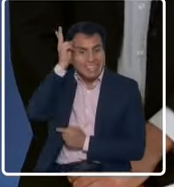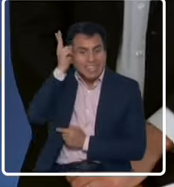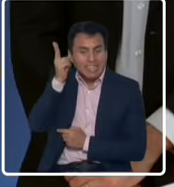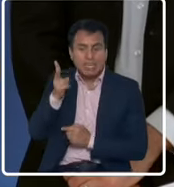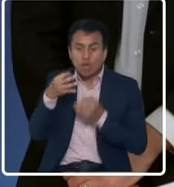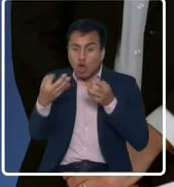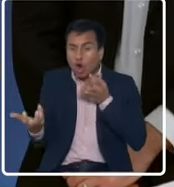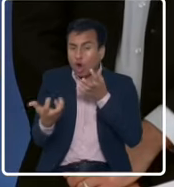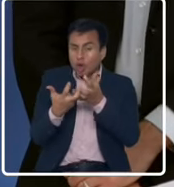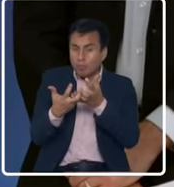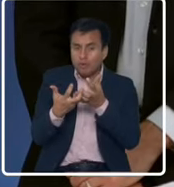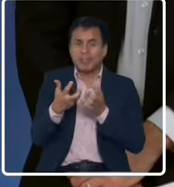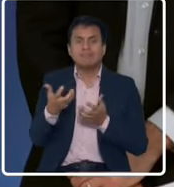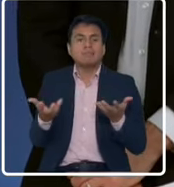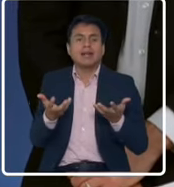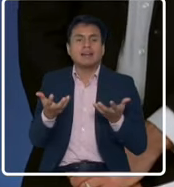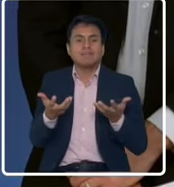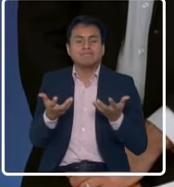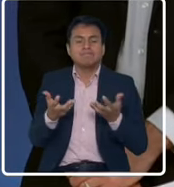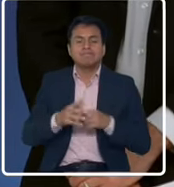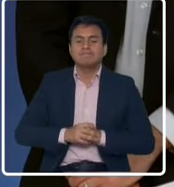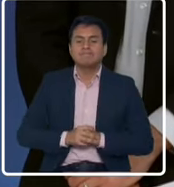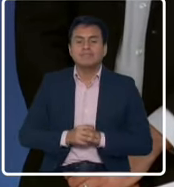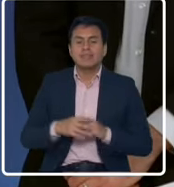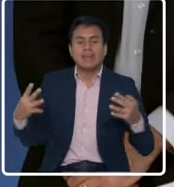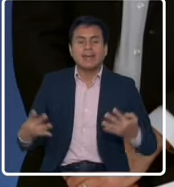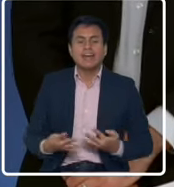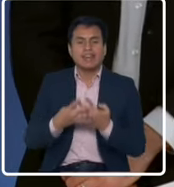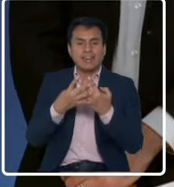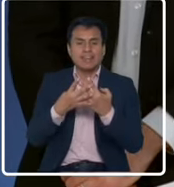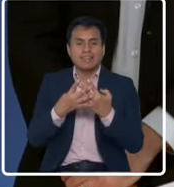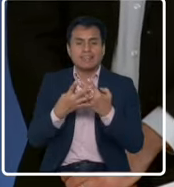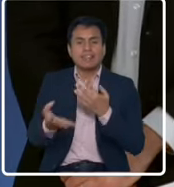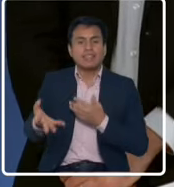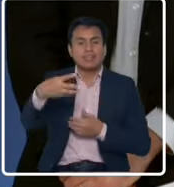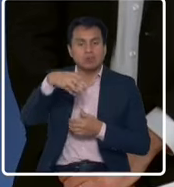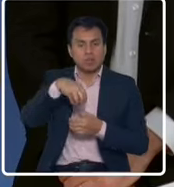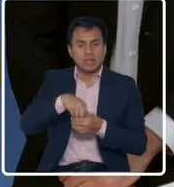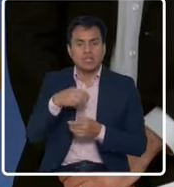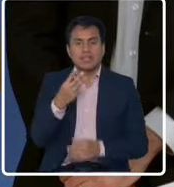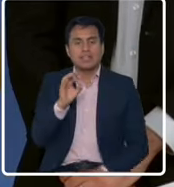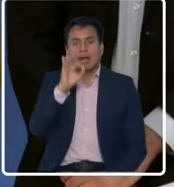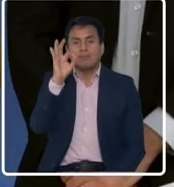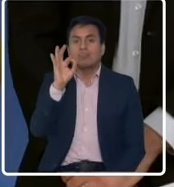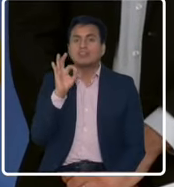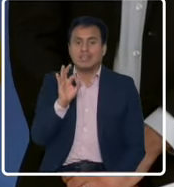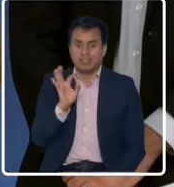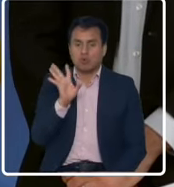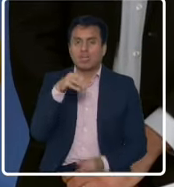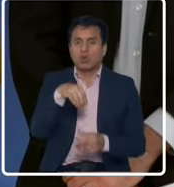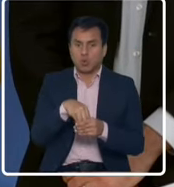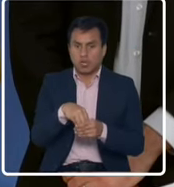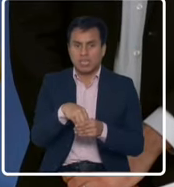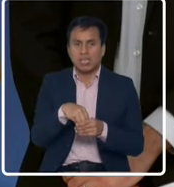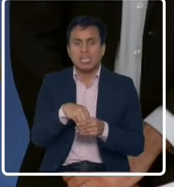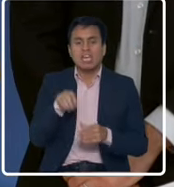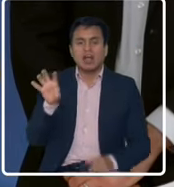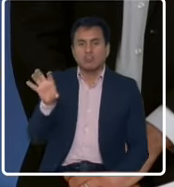cuando corresponda para una red que va a incluir un 30% de estos